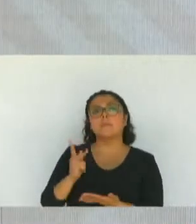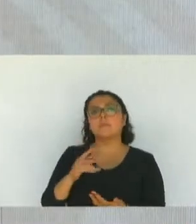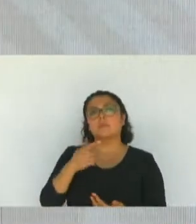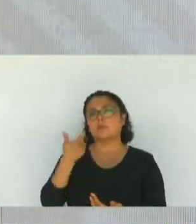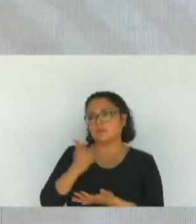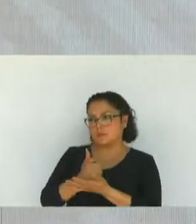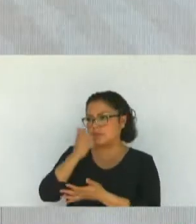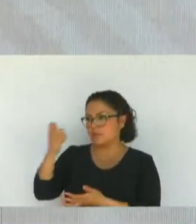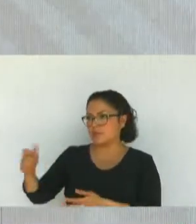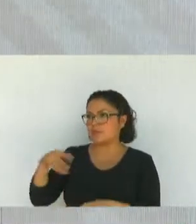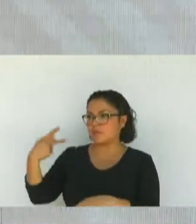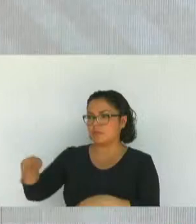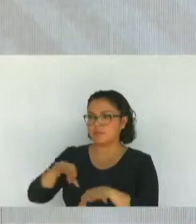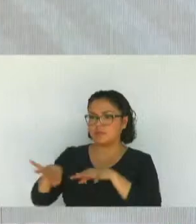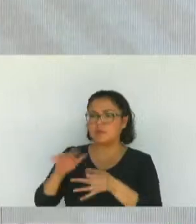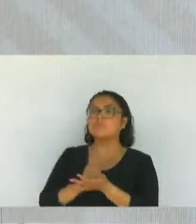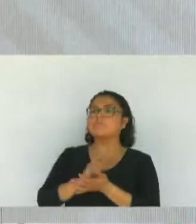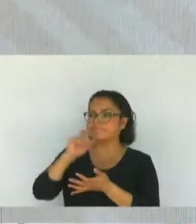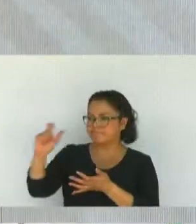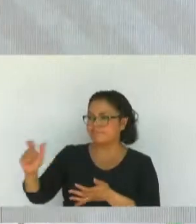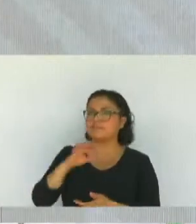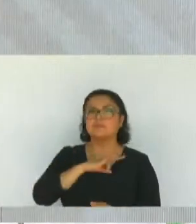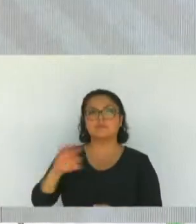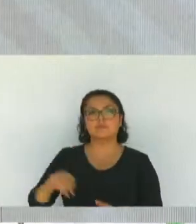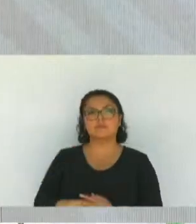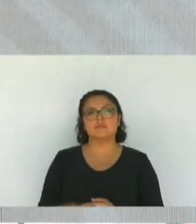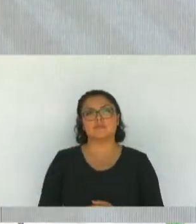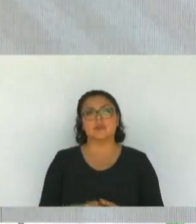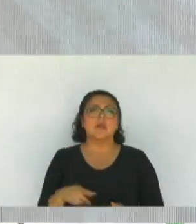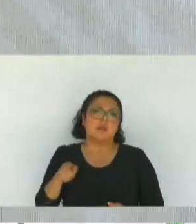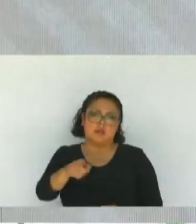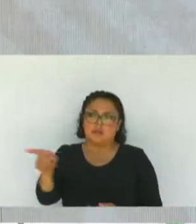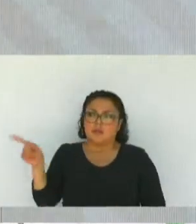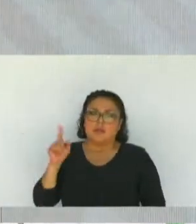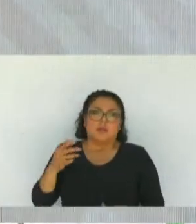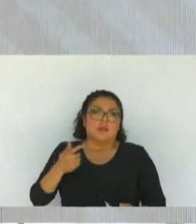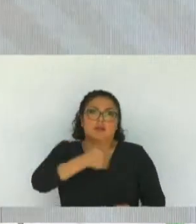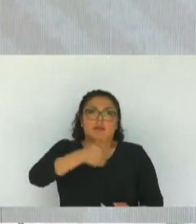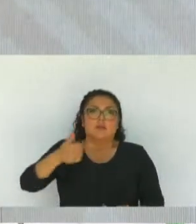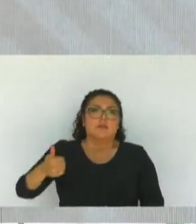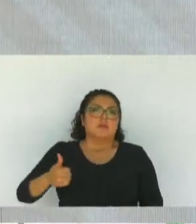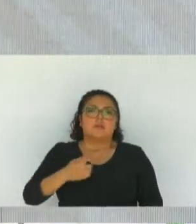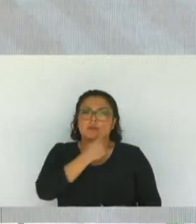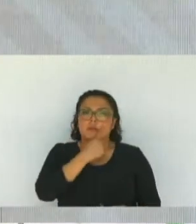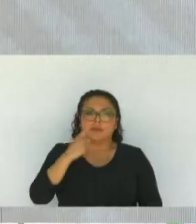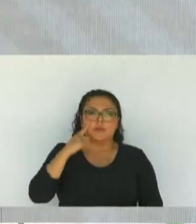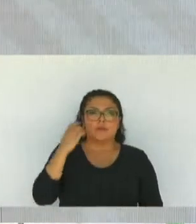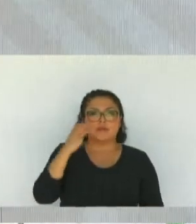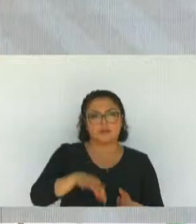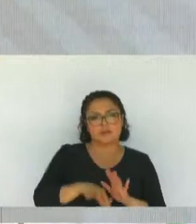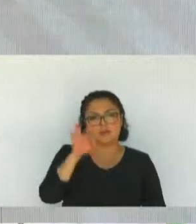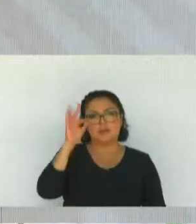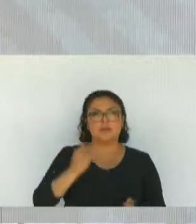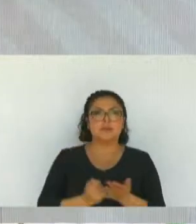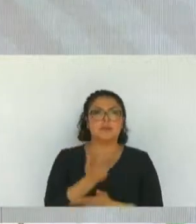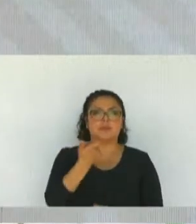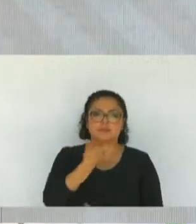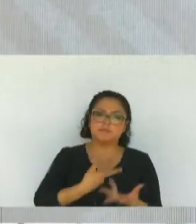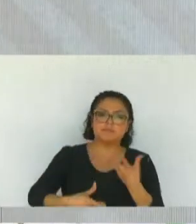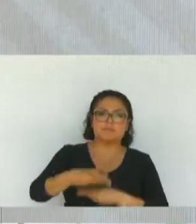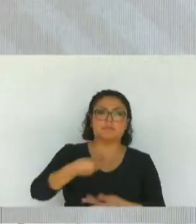mejor forma de utilizar esos nuevos ingresos. Desde luego, el incremento al salario